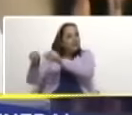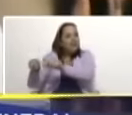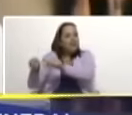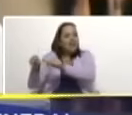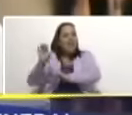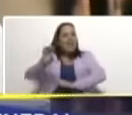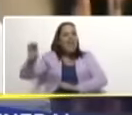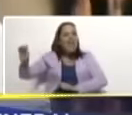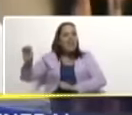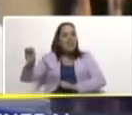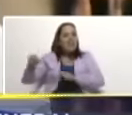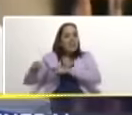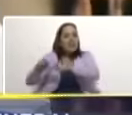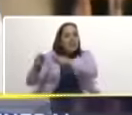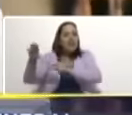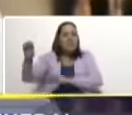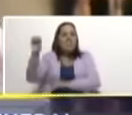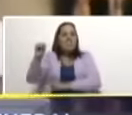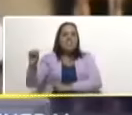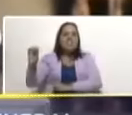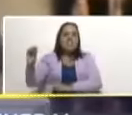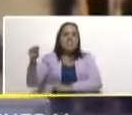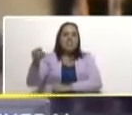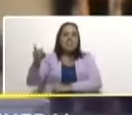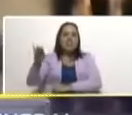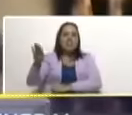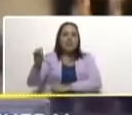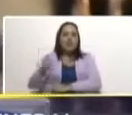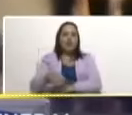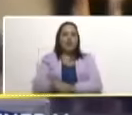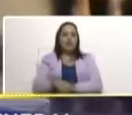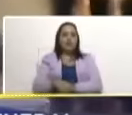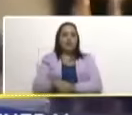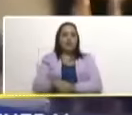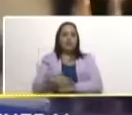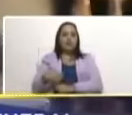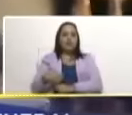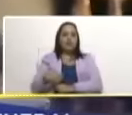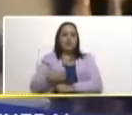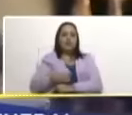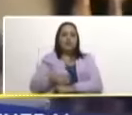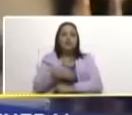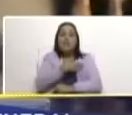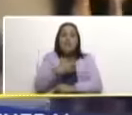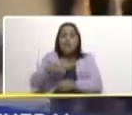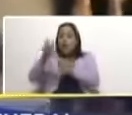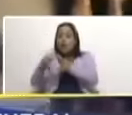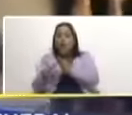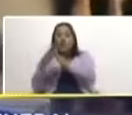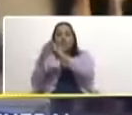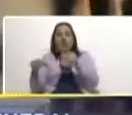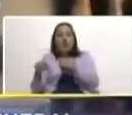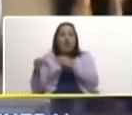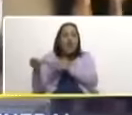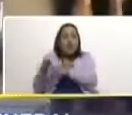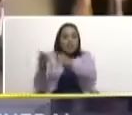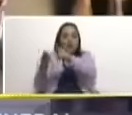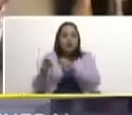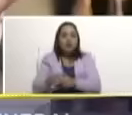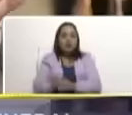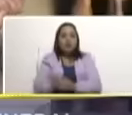al este del río Esequibo, tomarse todo el oeste del río Esequibo, la